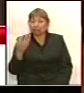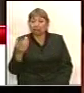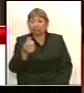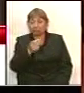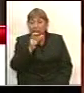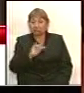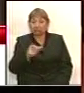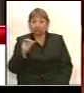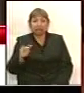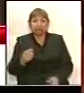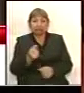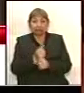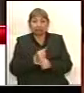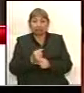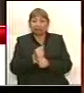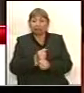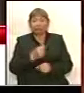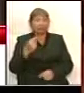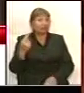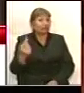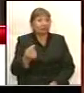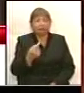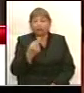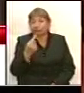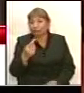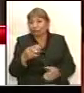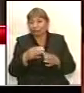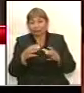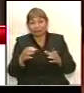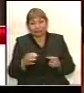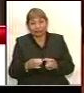las cuencas. Pero no solamente se debería hacer a la